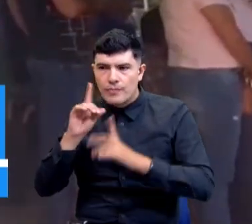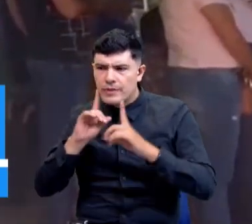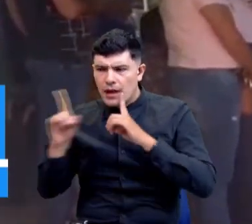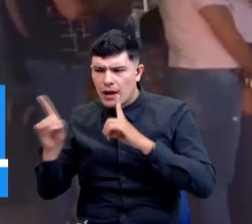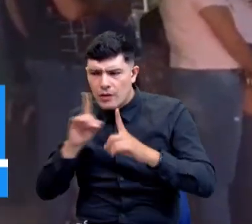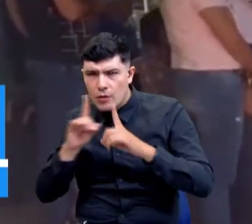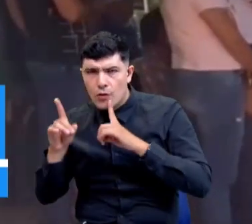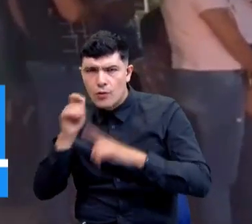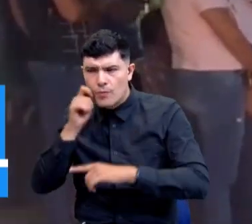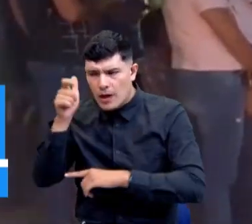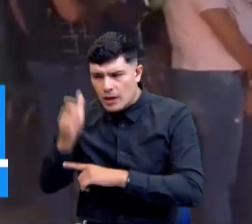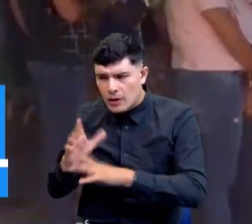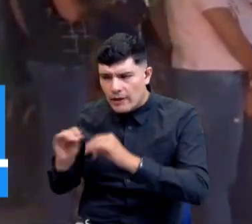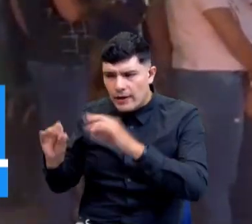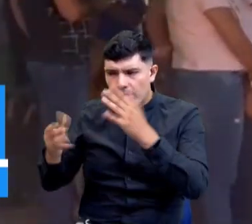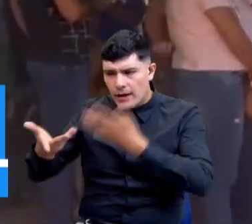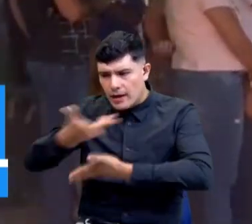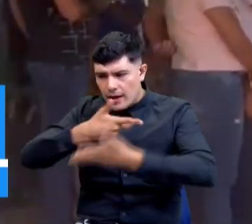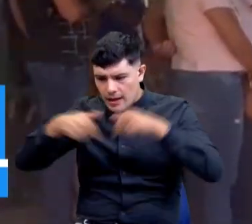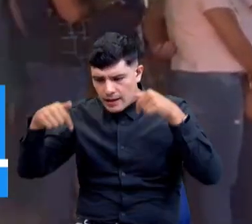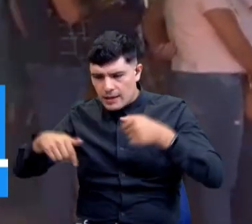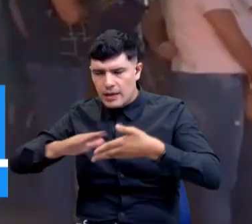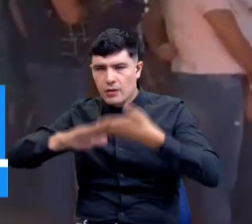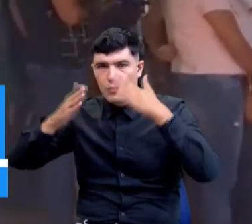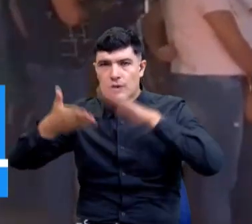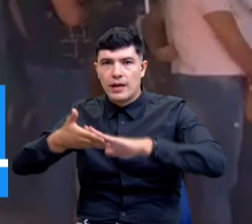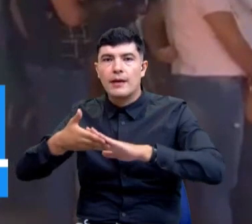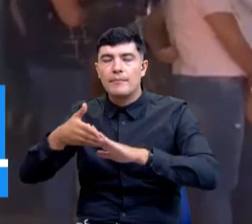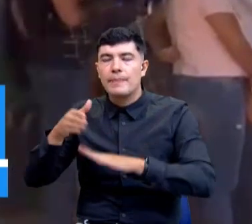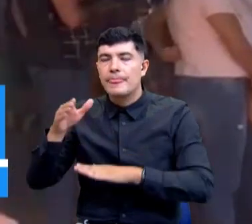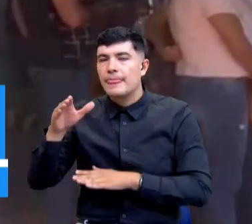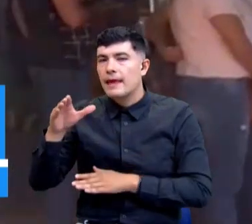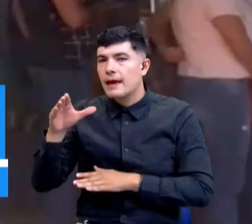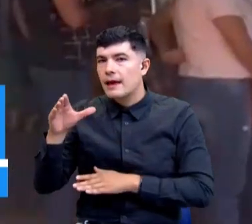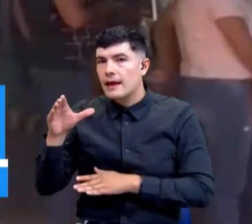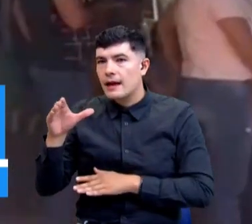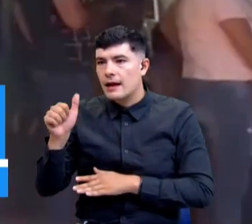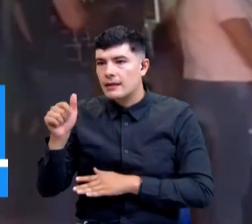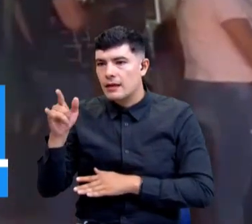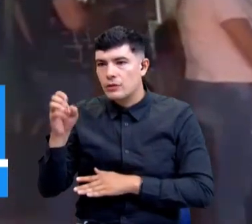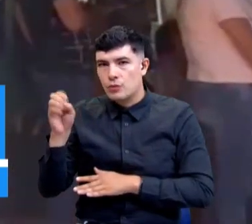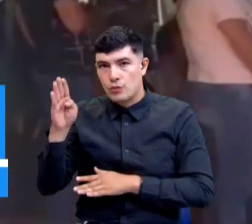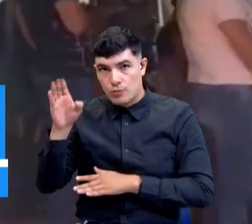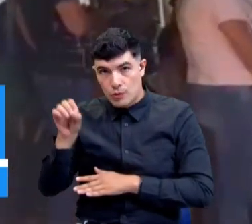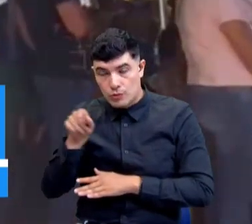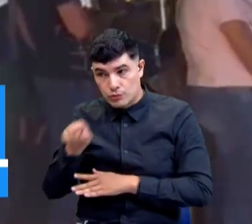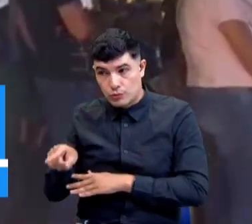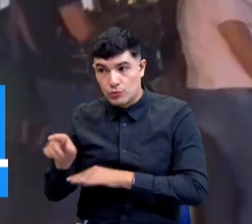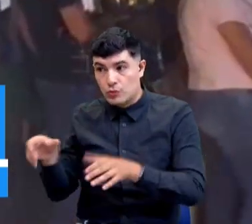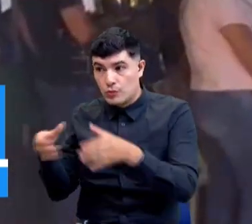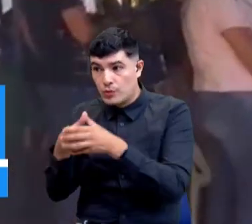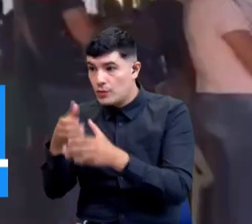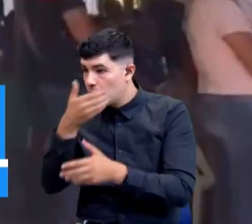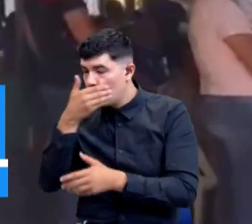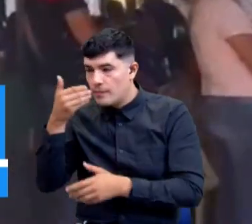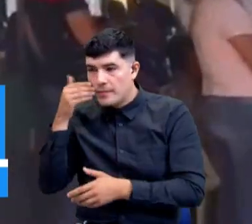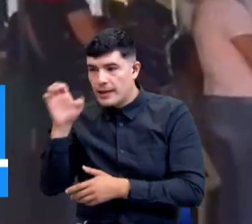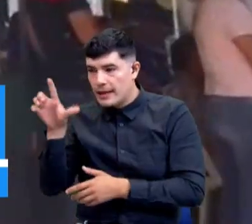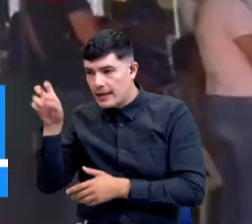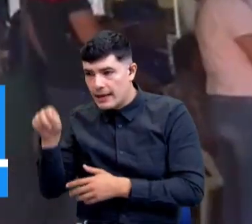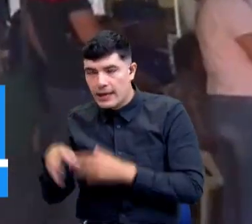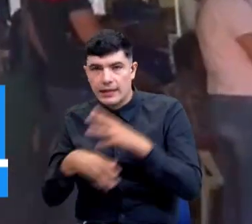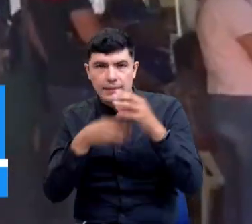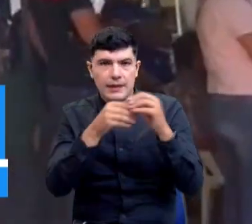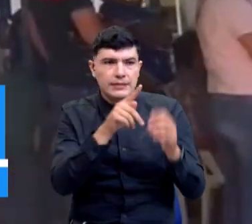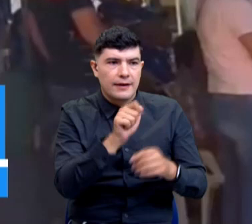especial con lo que hoy es el ELN, que saludamos ese cese al fuego, pero también la necesidad que con el Estado Mayor Central de